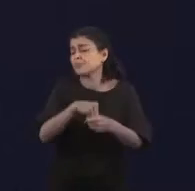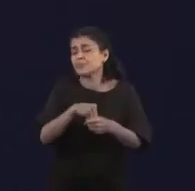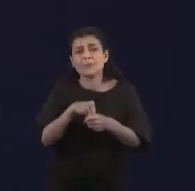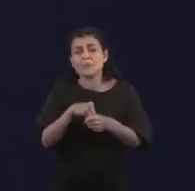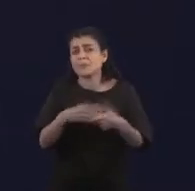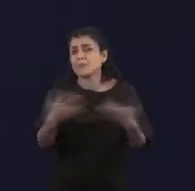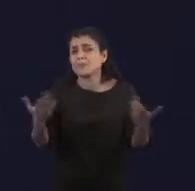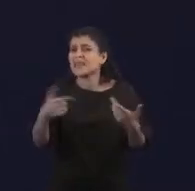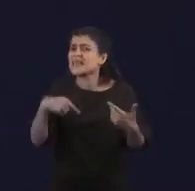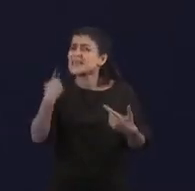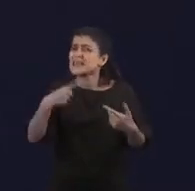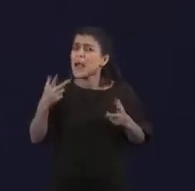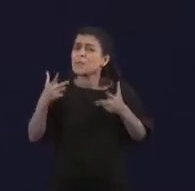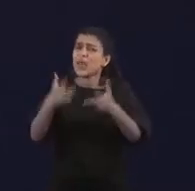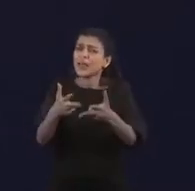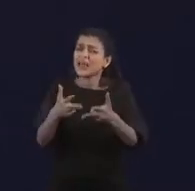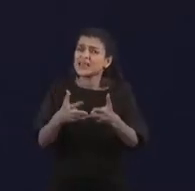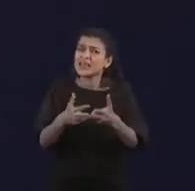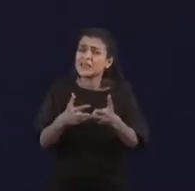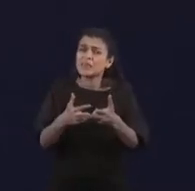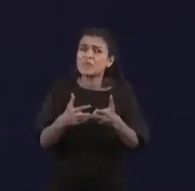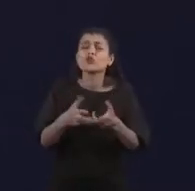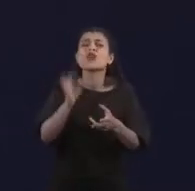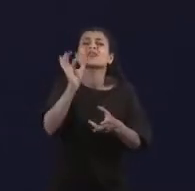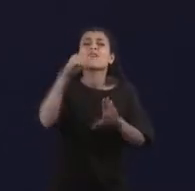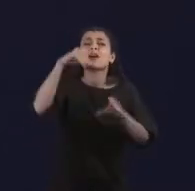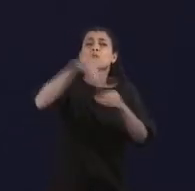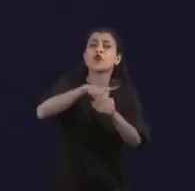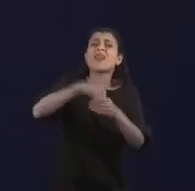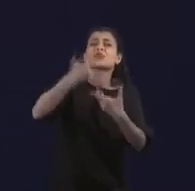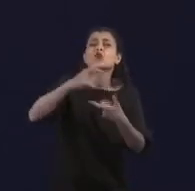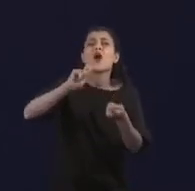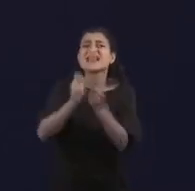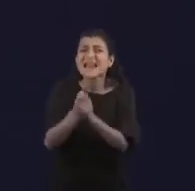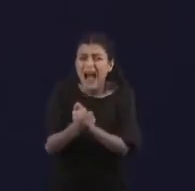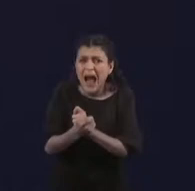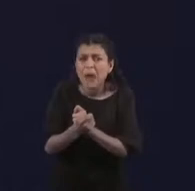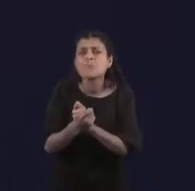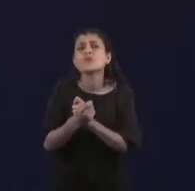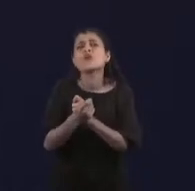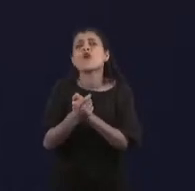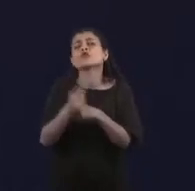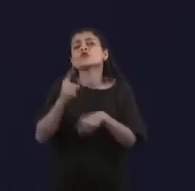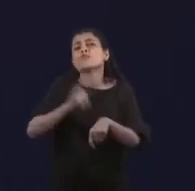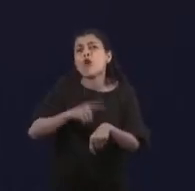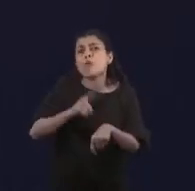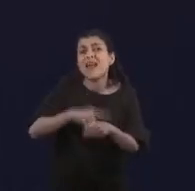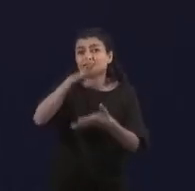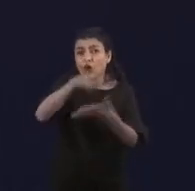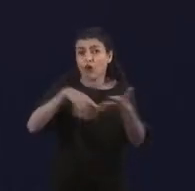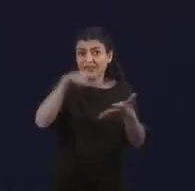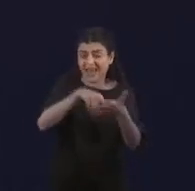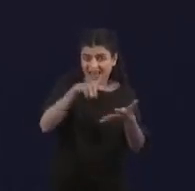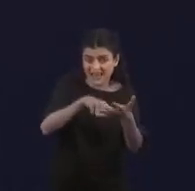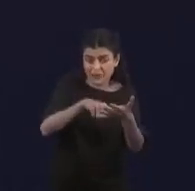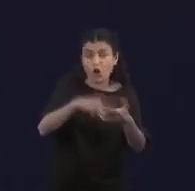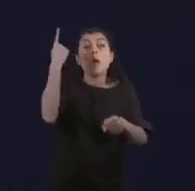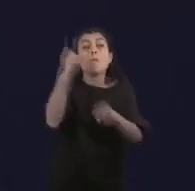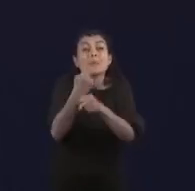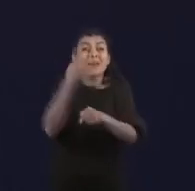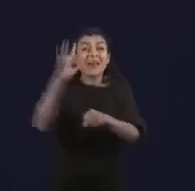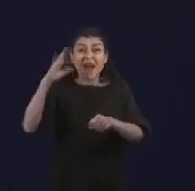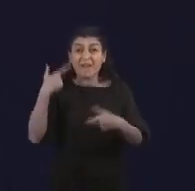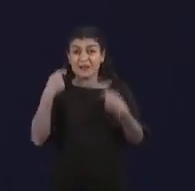independientemente de los cambios que se produjeron dentro del texto, desde la ley original hasta